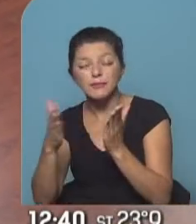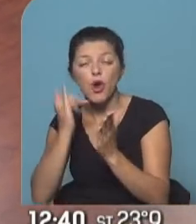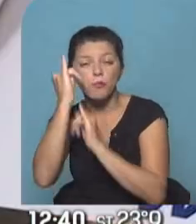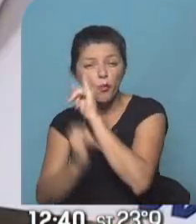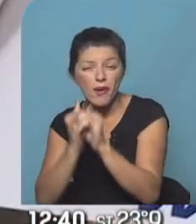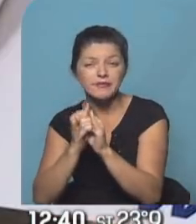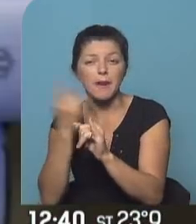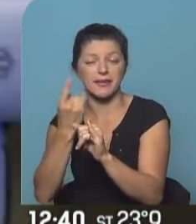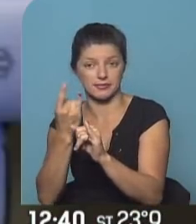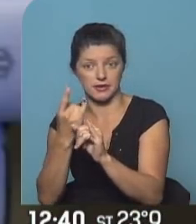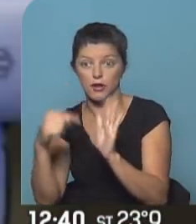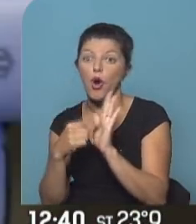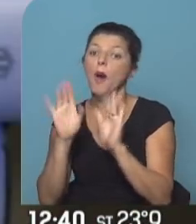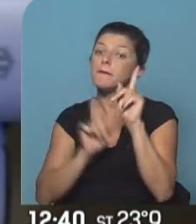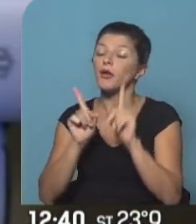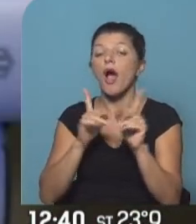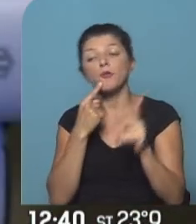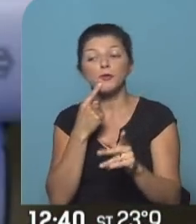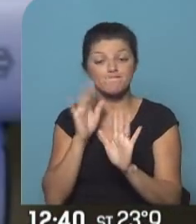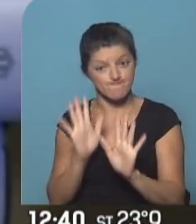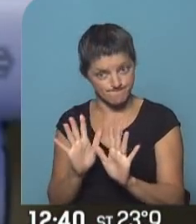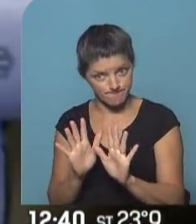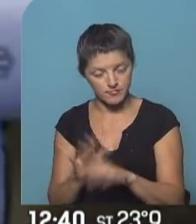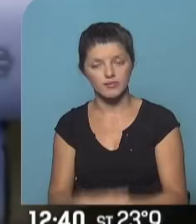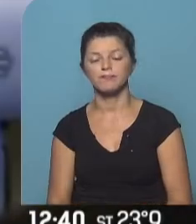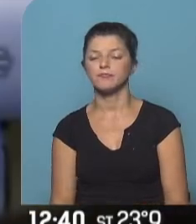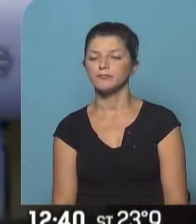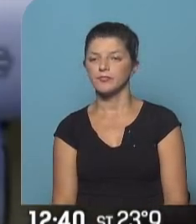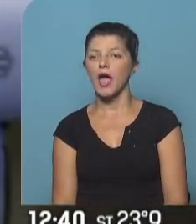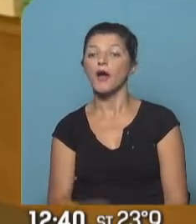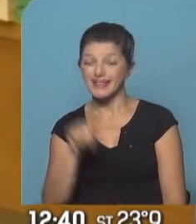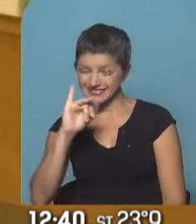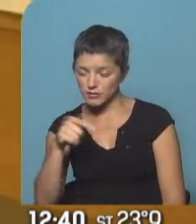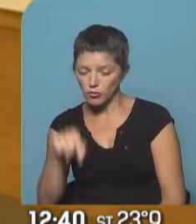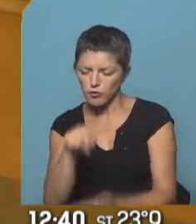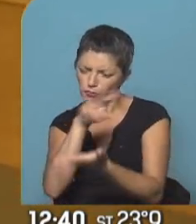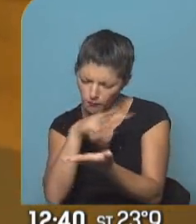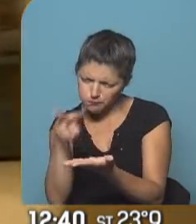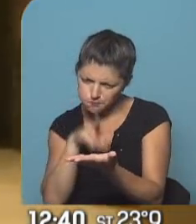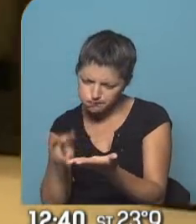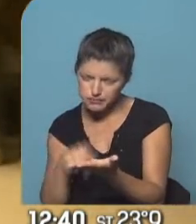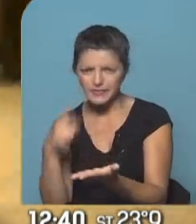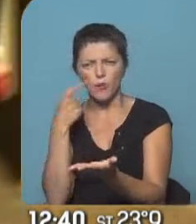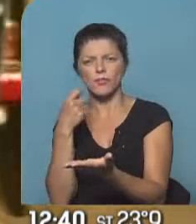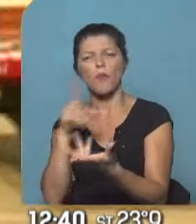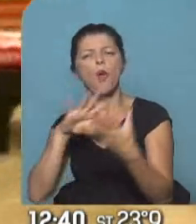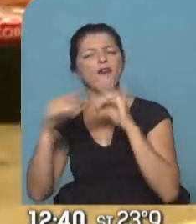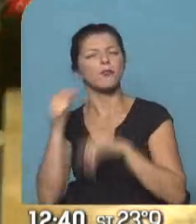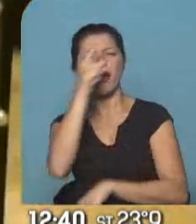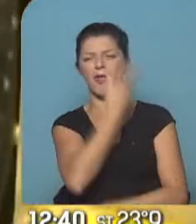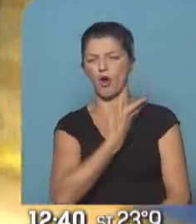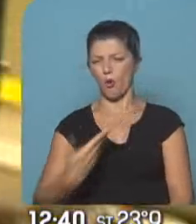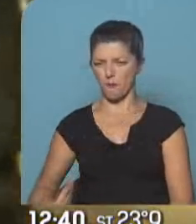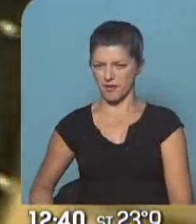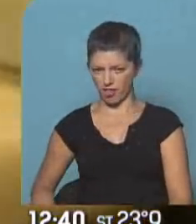pero por ahí hay que tomar con pinzas. Lo que sí me parece es que el libro da una impresión de cómo funciona ese sistema de gobierno que gira alrededor del Trump y que es efectivamente, como